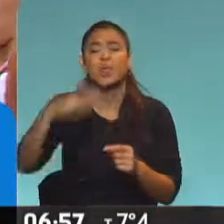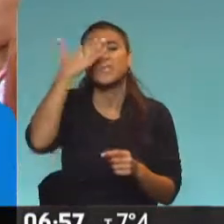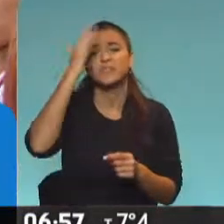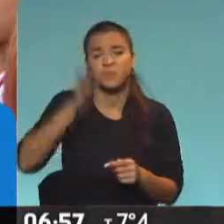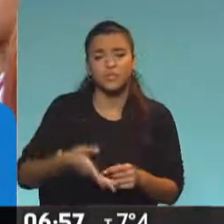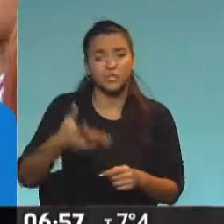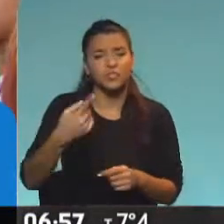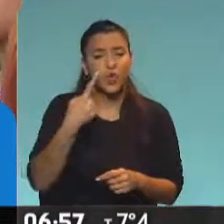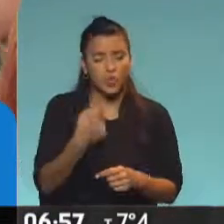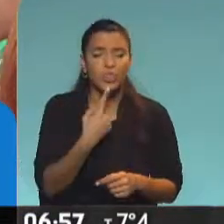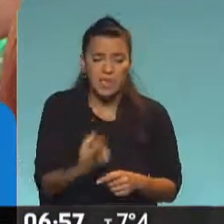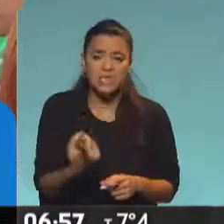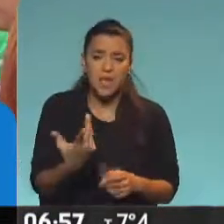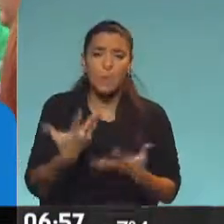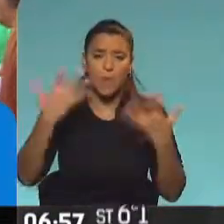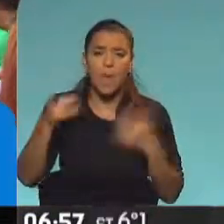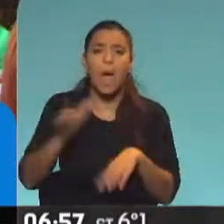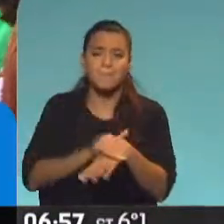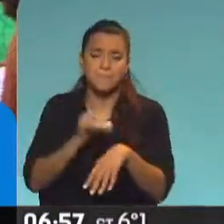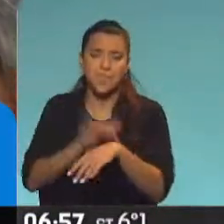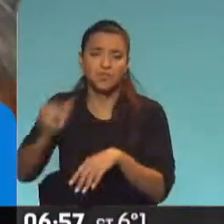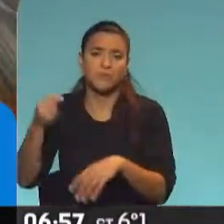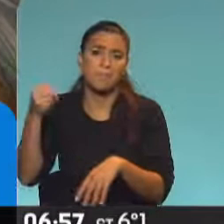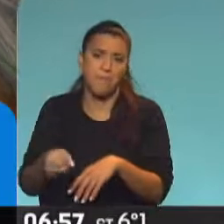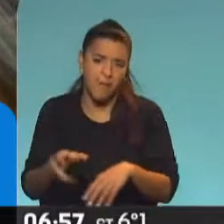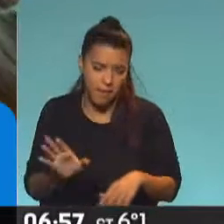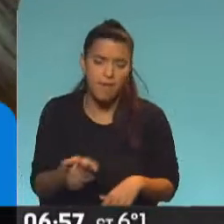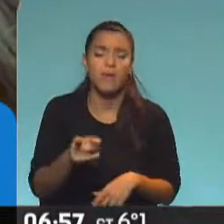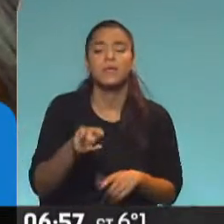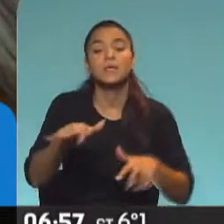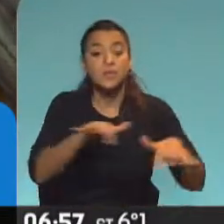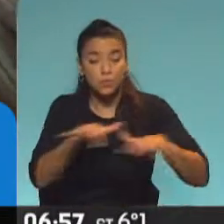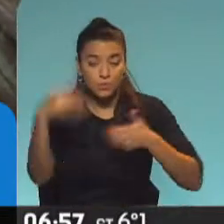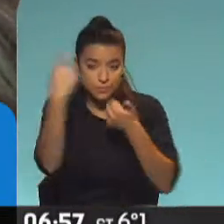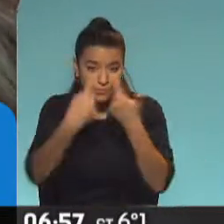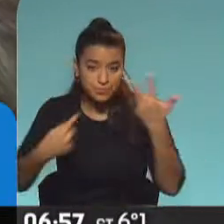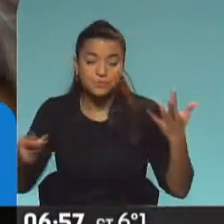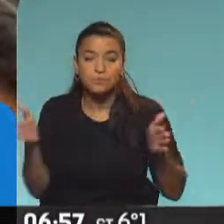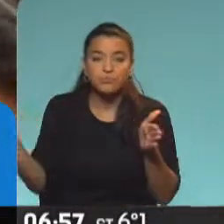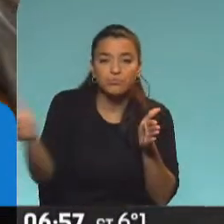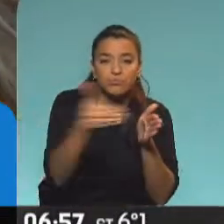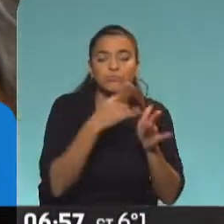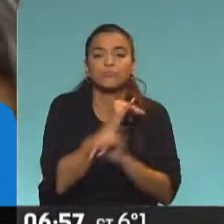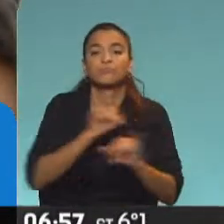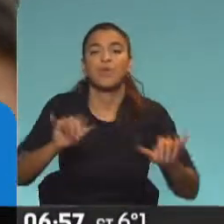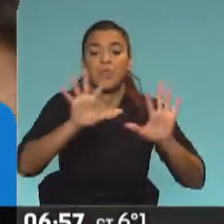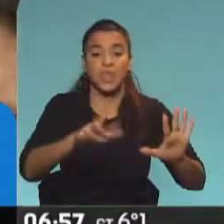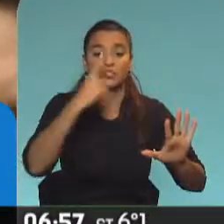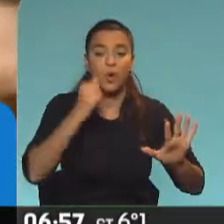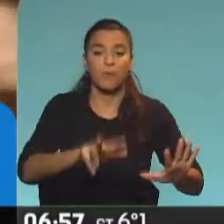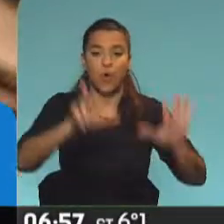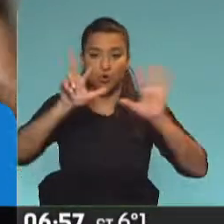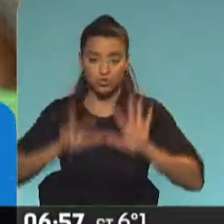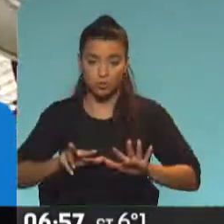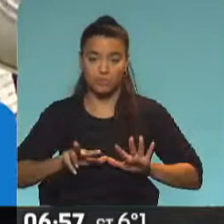15% reconoce que alguno de sus amigos lo hizo. Con respecto a esta situación, el relevamiento muestra que 8 de cada 10 varones y